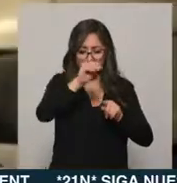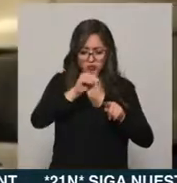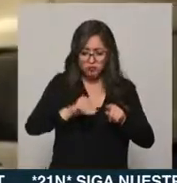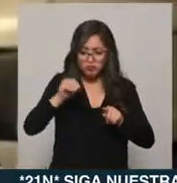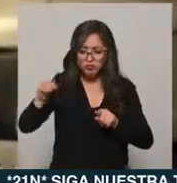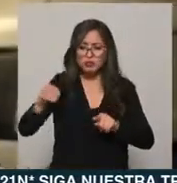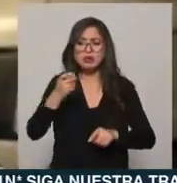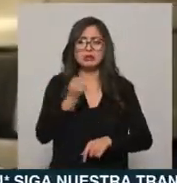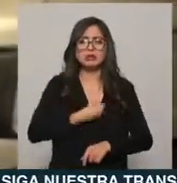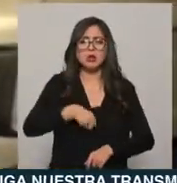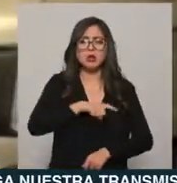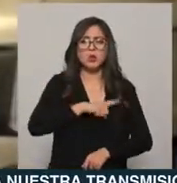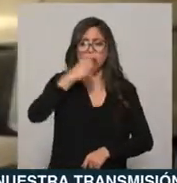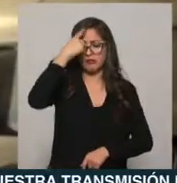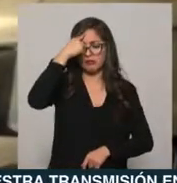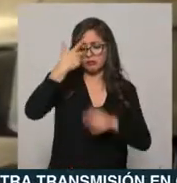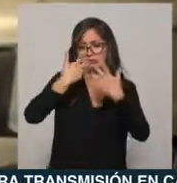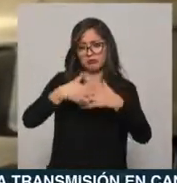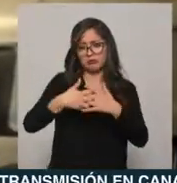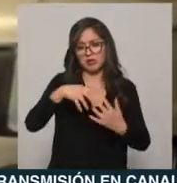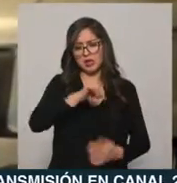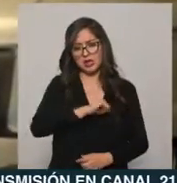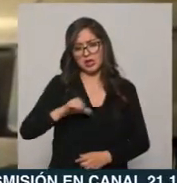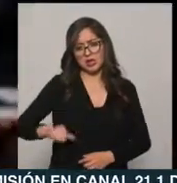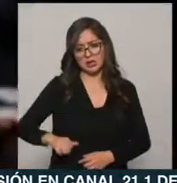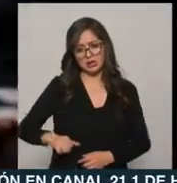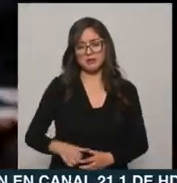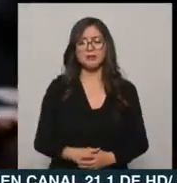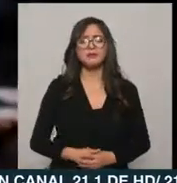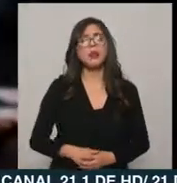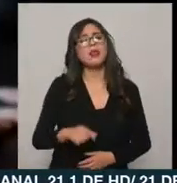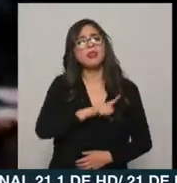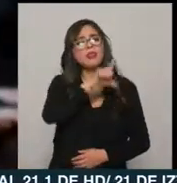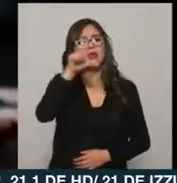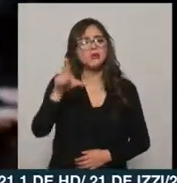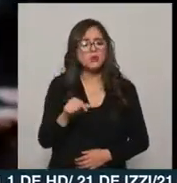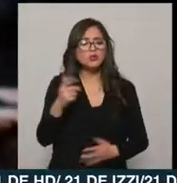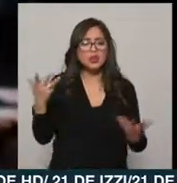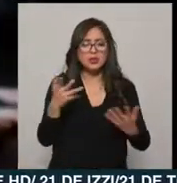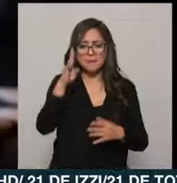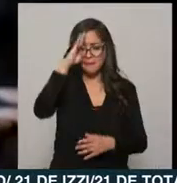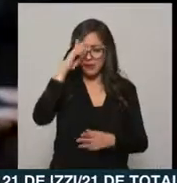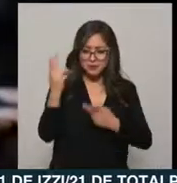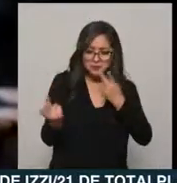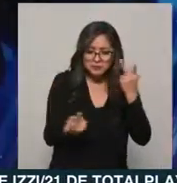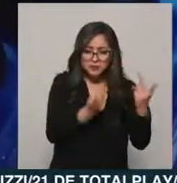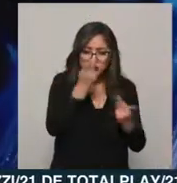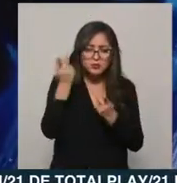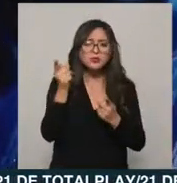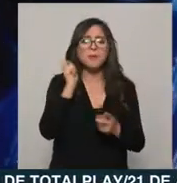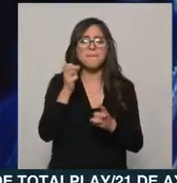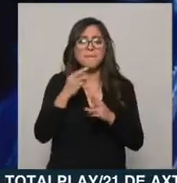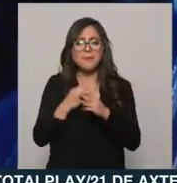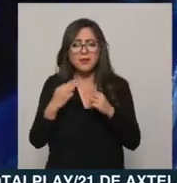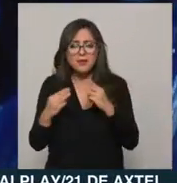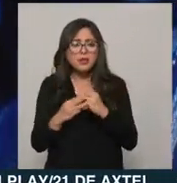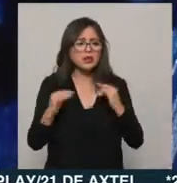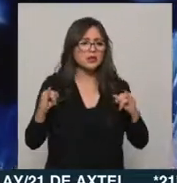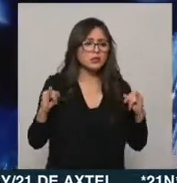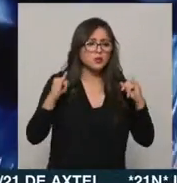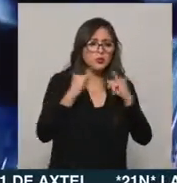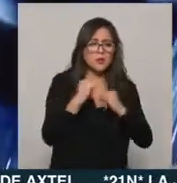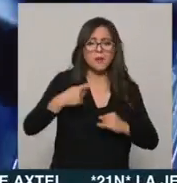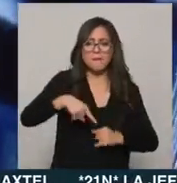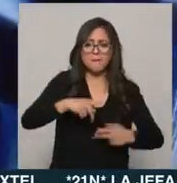alcaldía. Explicó que también se realizará un censo para determinar con qué recursos materiales, institucionales y humanos cuenta la